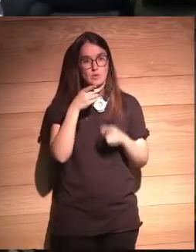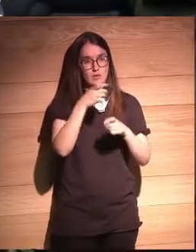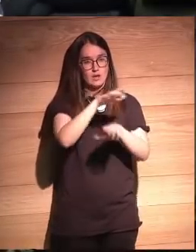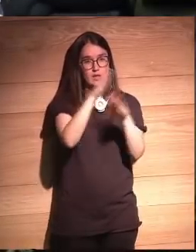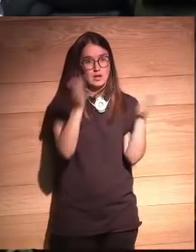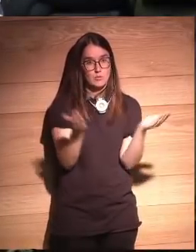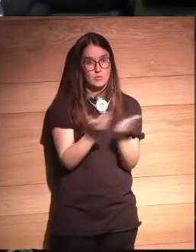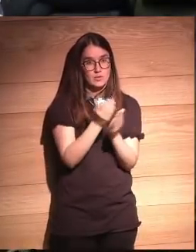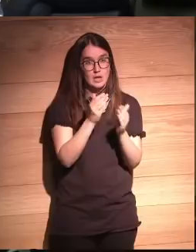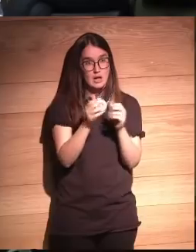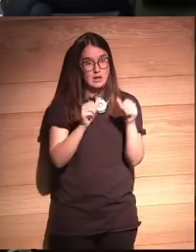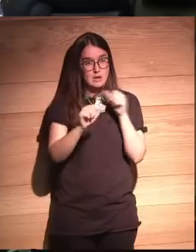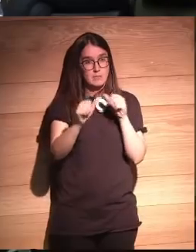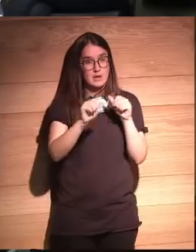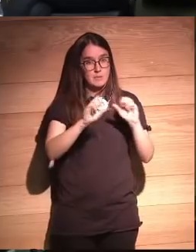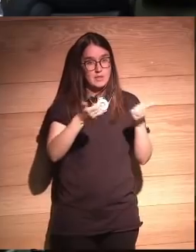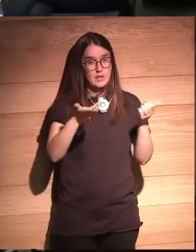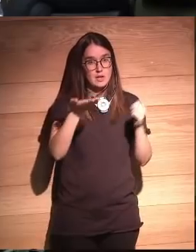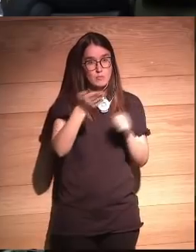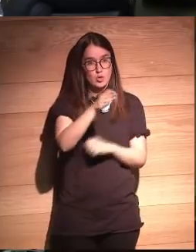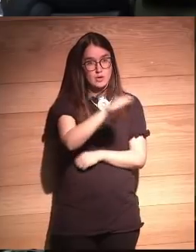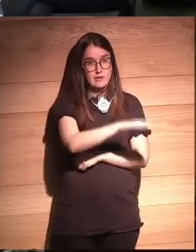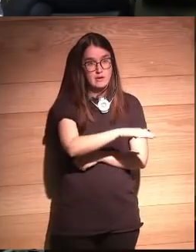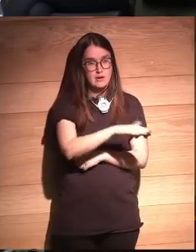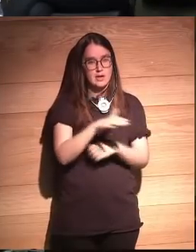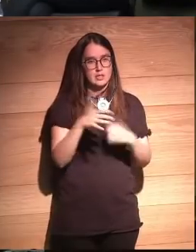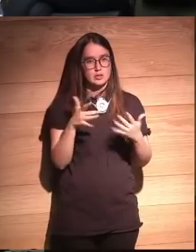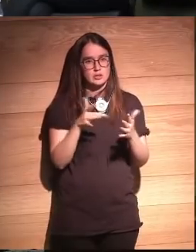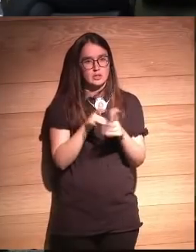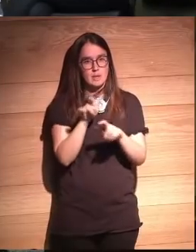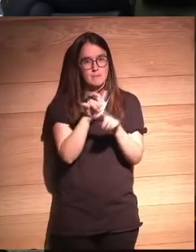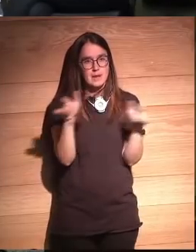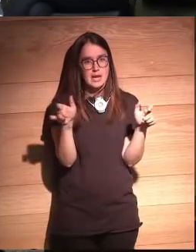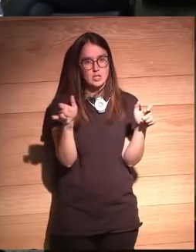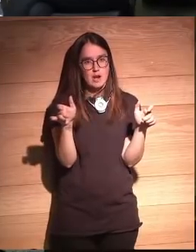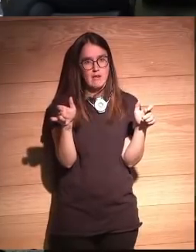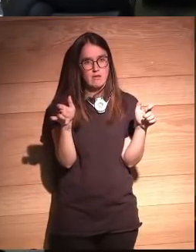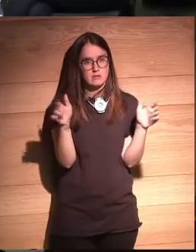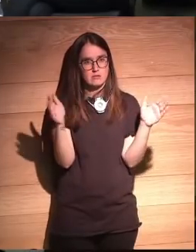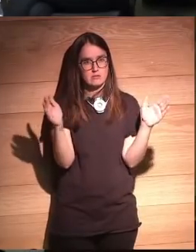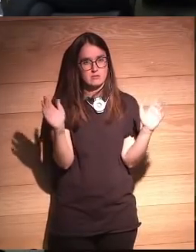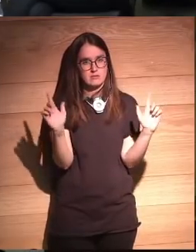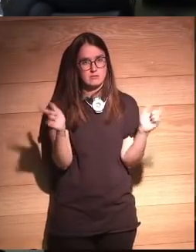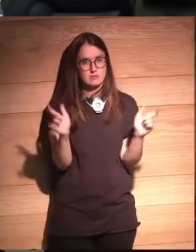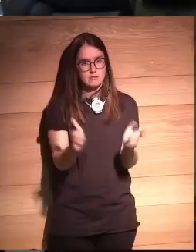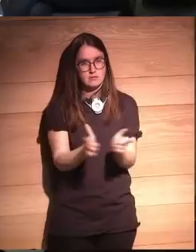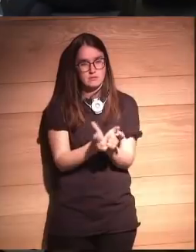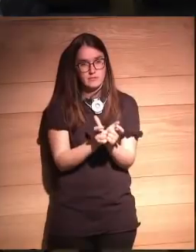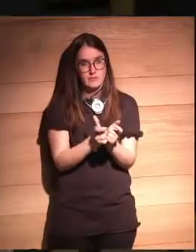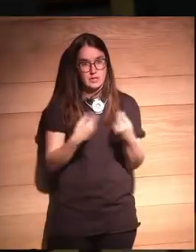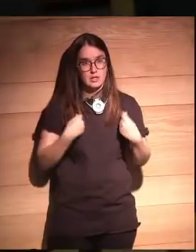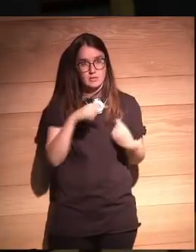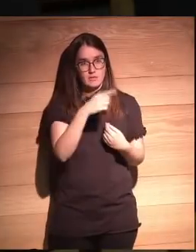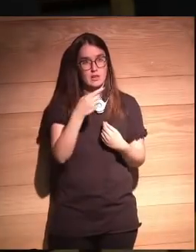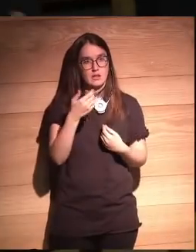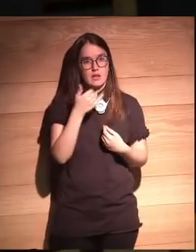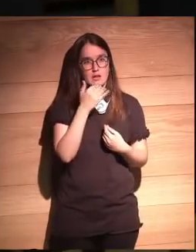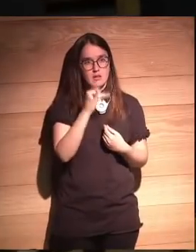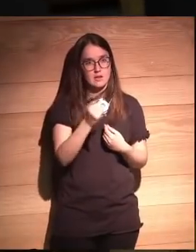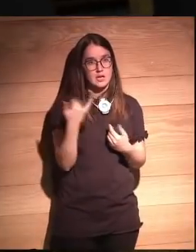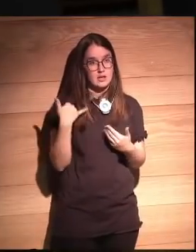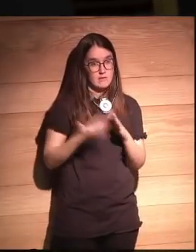empezar a fallecer. Y entonces viene mucha menos gente por detrás de la gente que ya tiene vivienda y demás en propiedad y